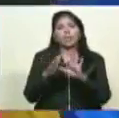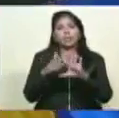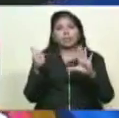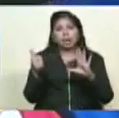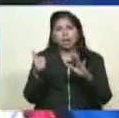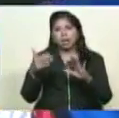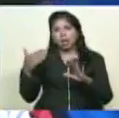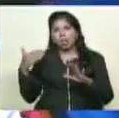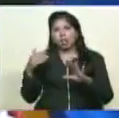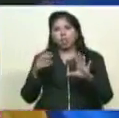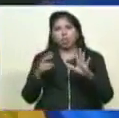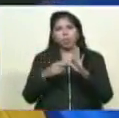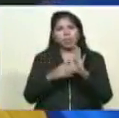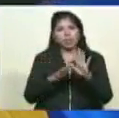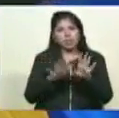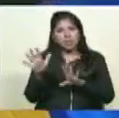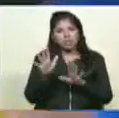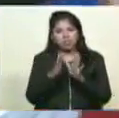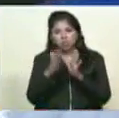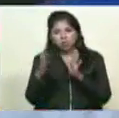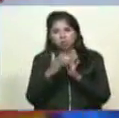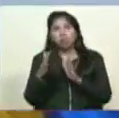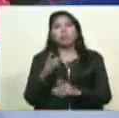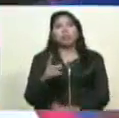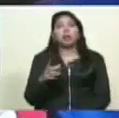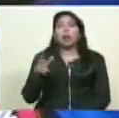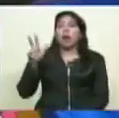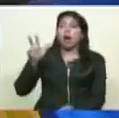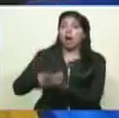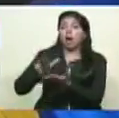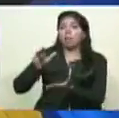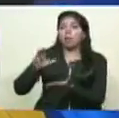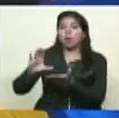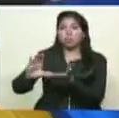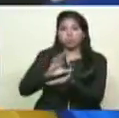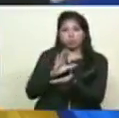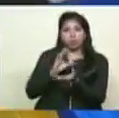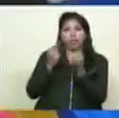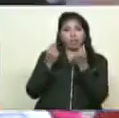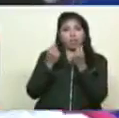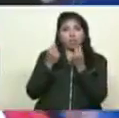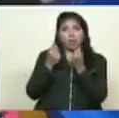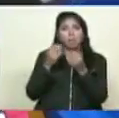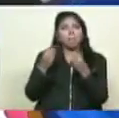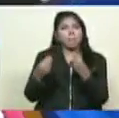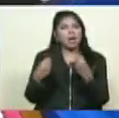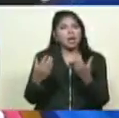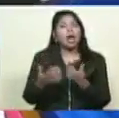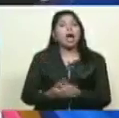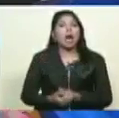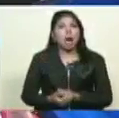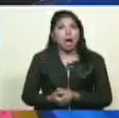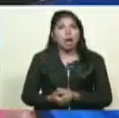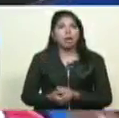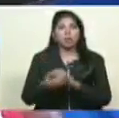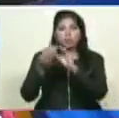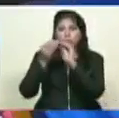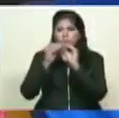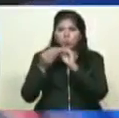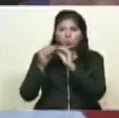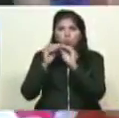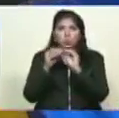2015-2016 recibimos un financiamiento aprobado por nuestro ministro Wilmer Castro Soteldo para que la reparación de